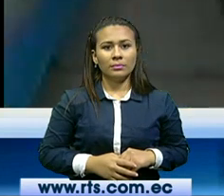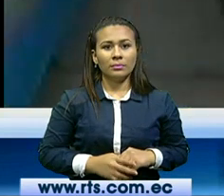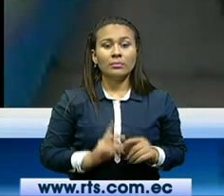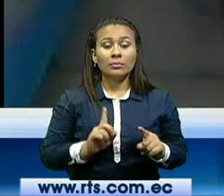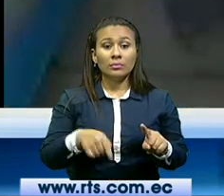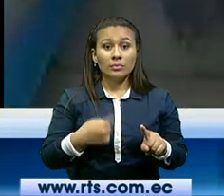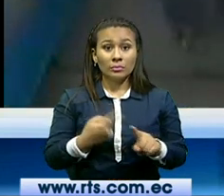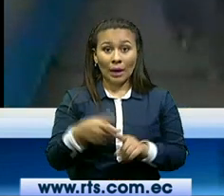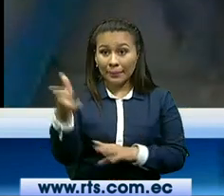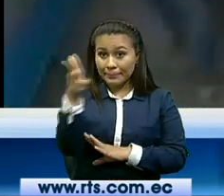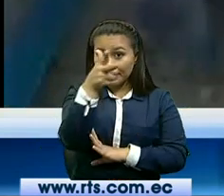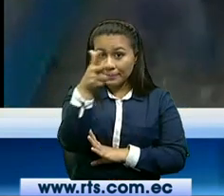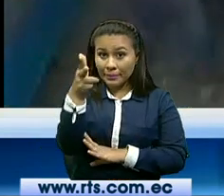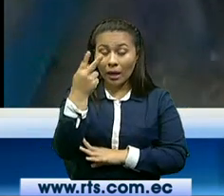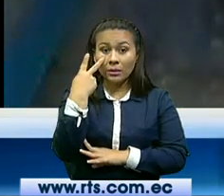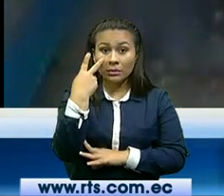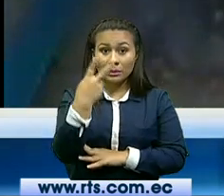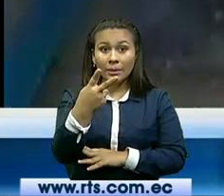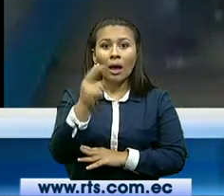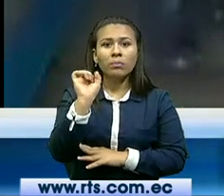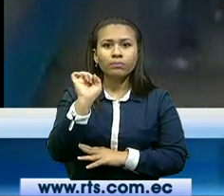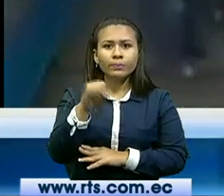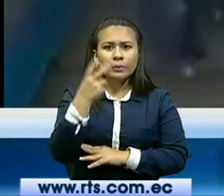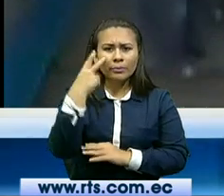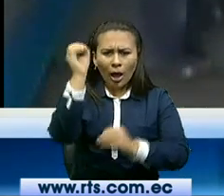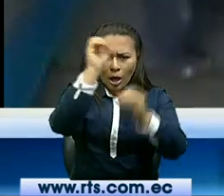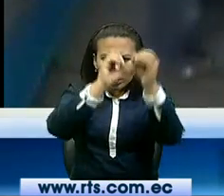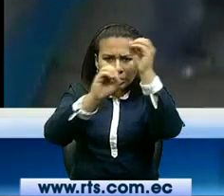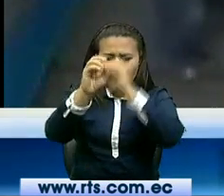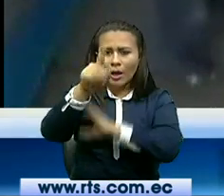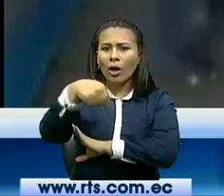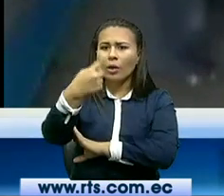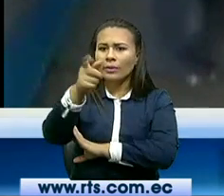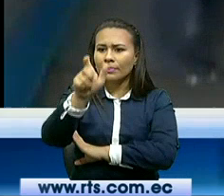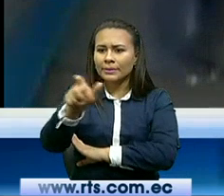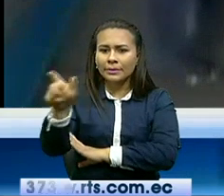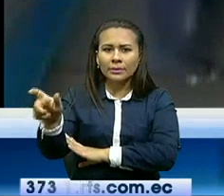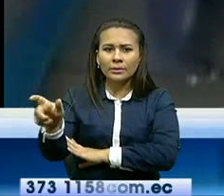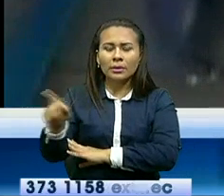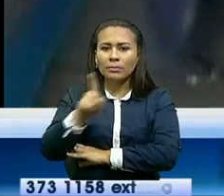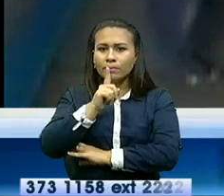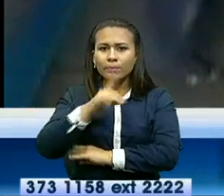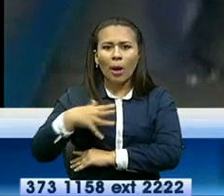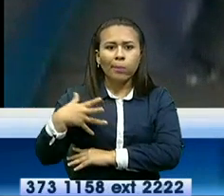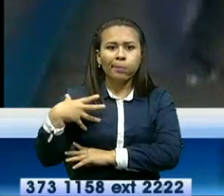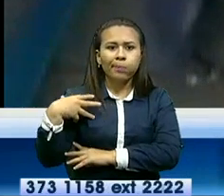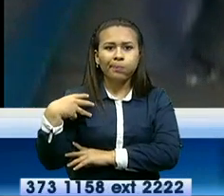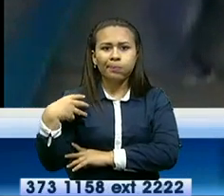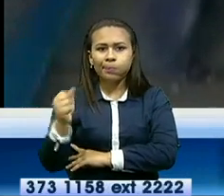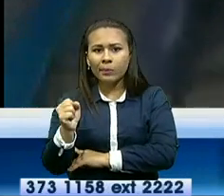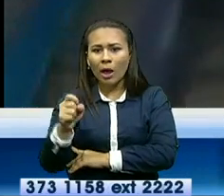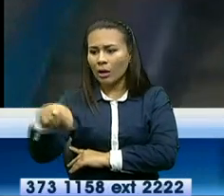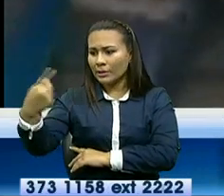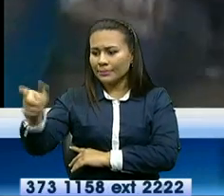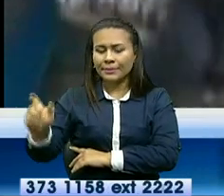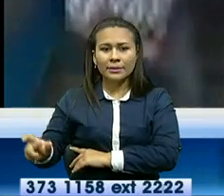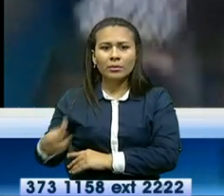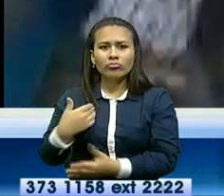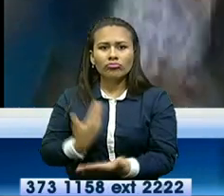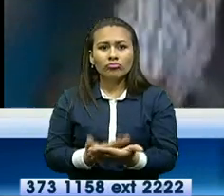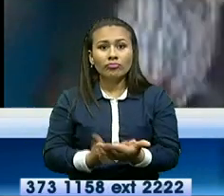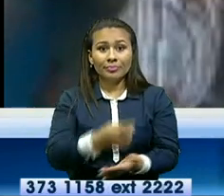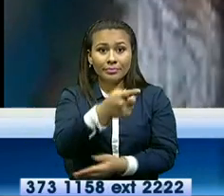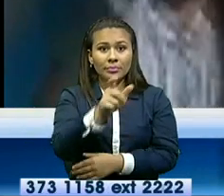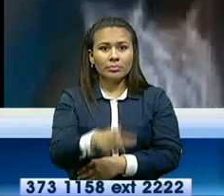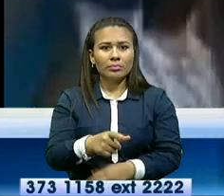Mientras el video principal permite observar a los otros dos pillos desvalijando al otro encargado y obligando al cliente